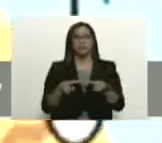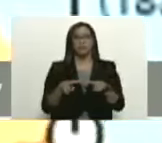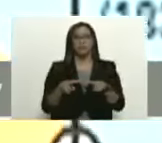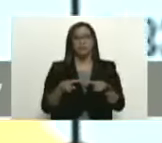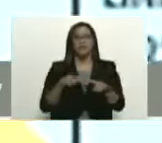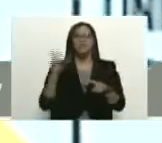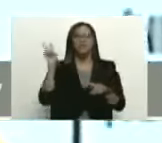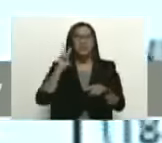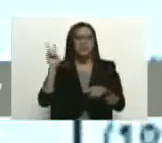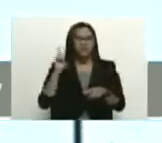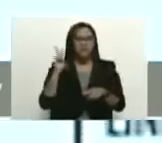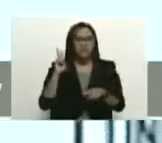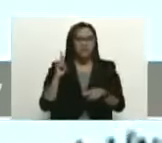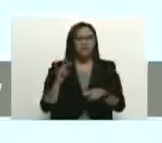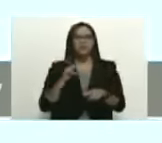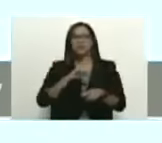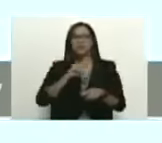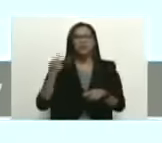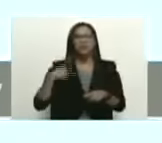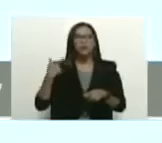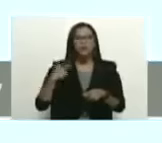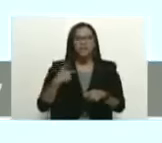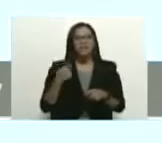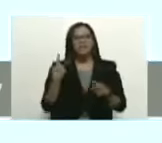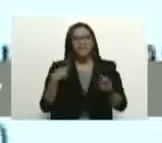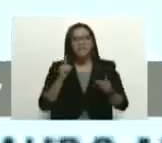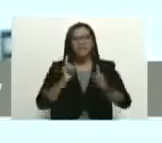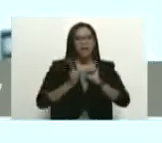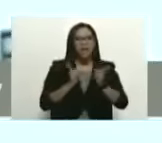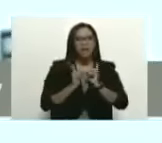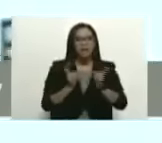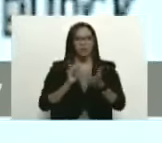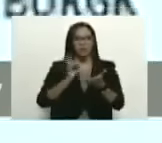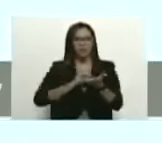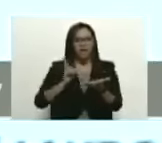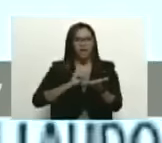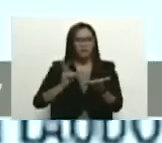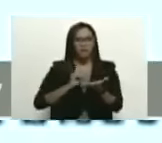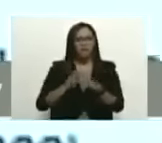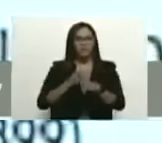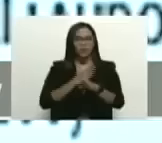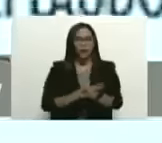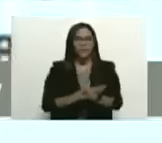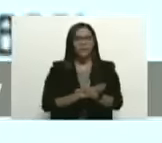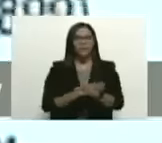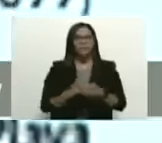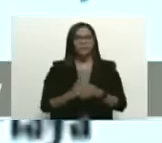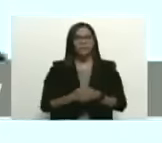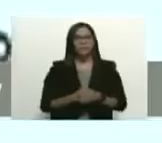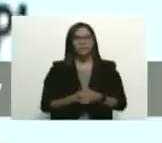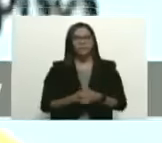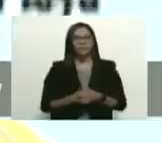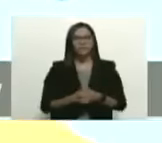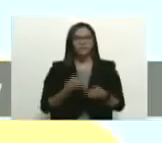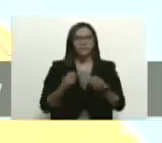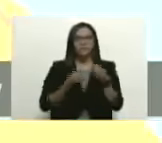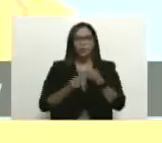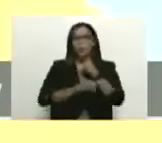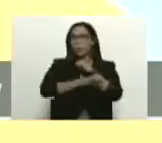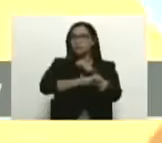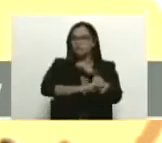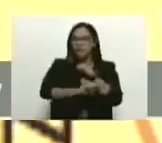Venezuela no sabía, tenía algunos datos en aquel momento, se hizo como una estafa, como un fraude, como